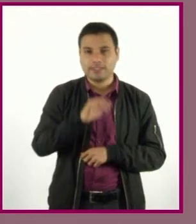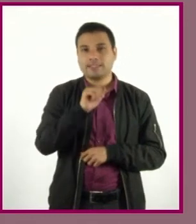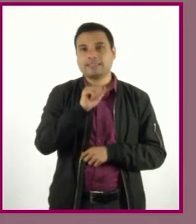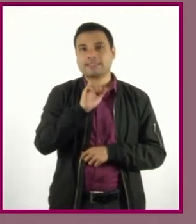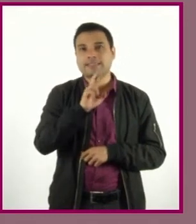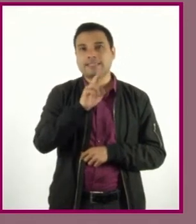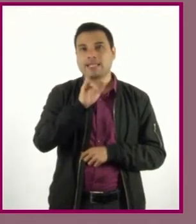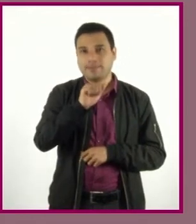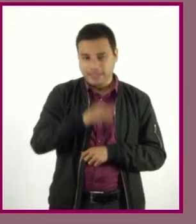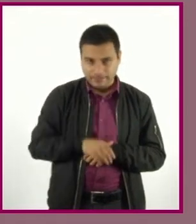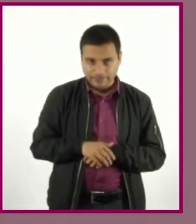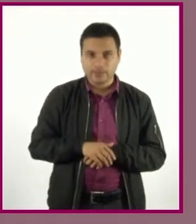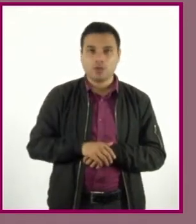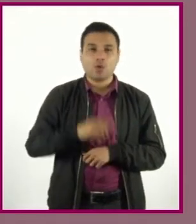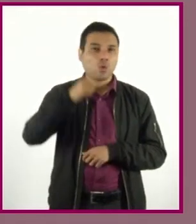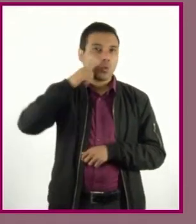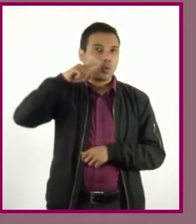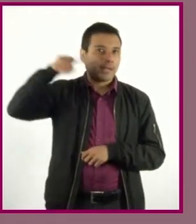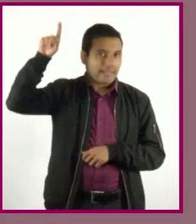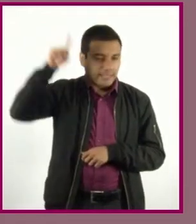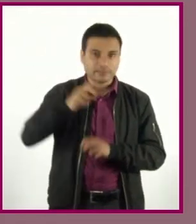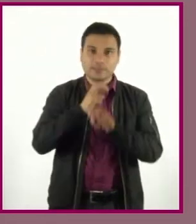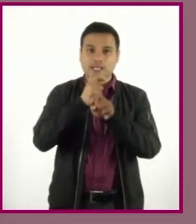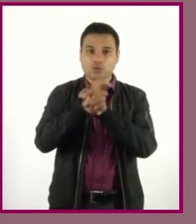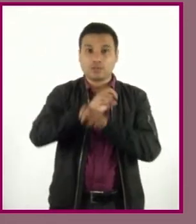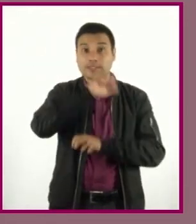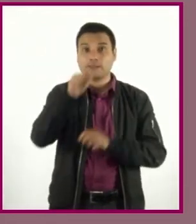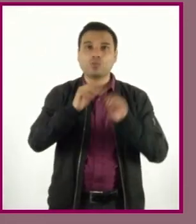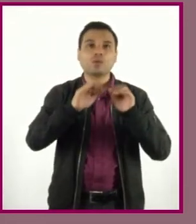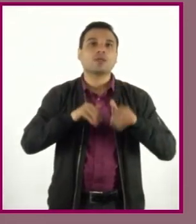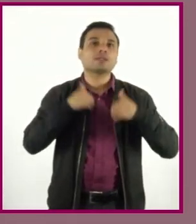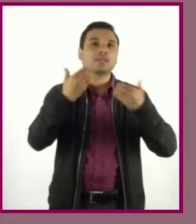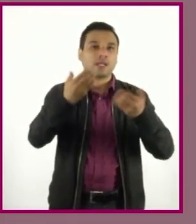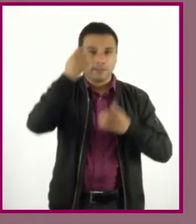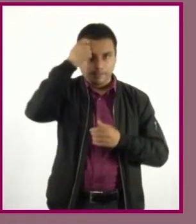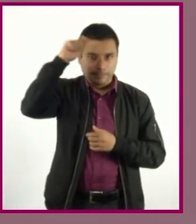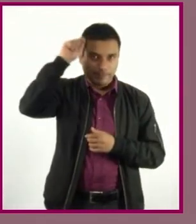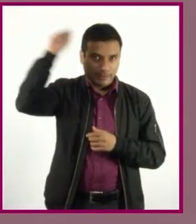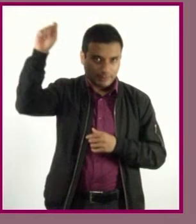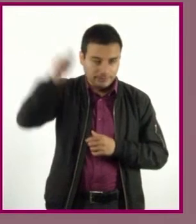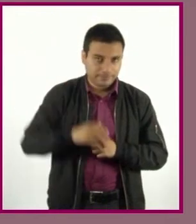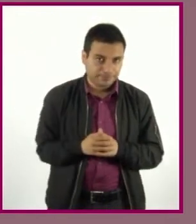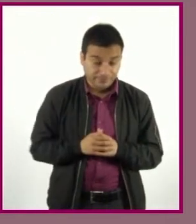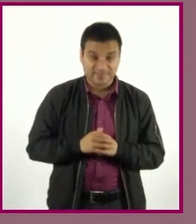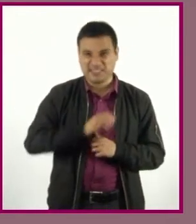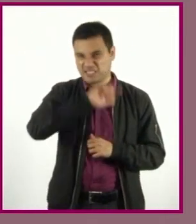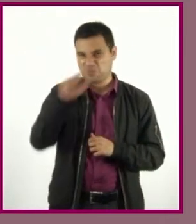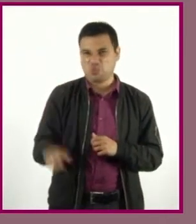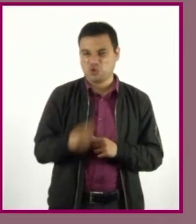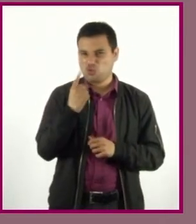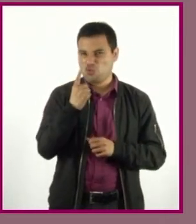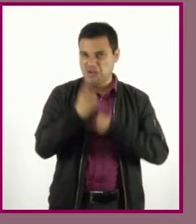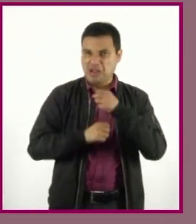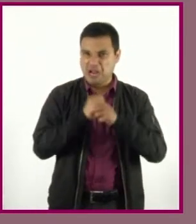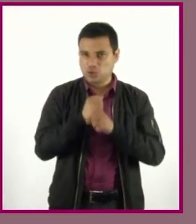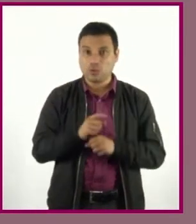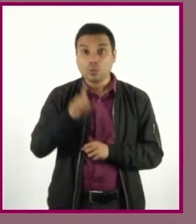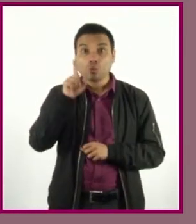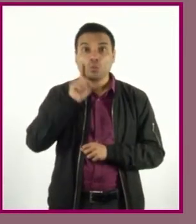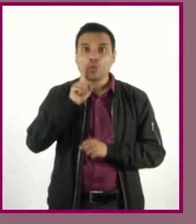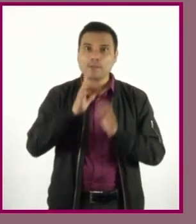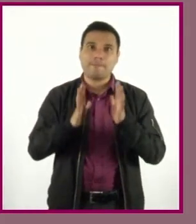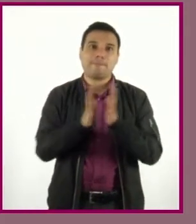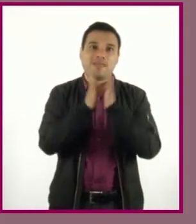Hungría y Austria, hasta que llegaron a Berlín, Alemania. Un año después, Yusra participaría en los